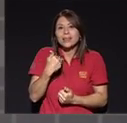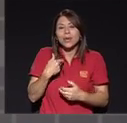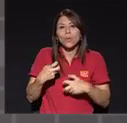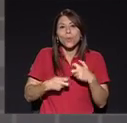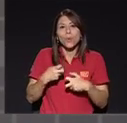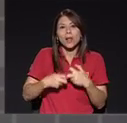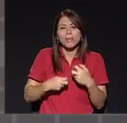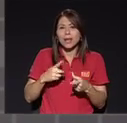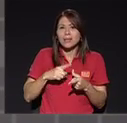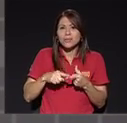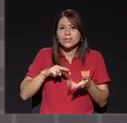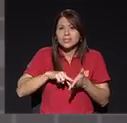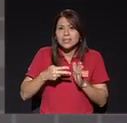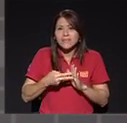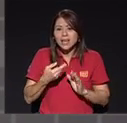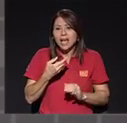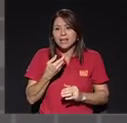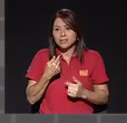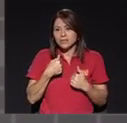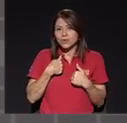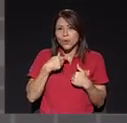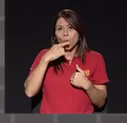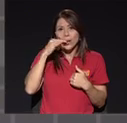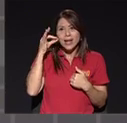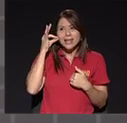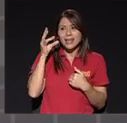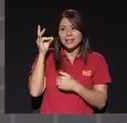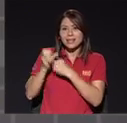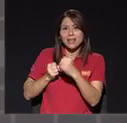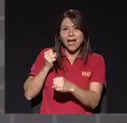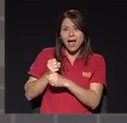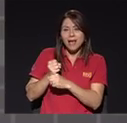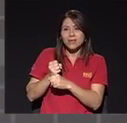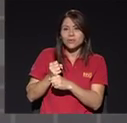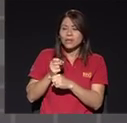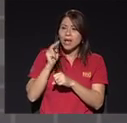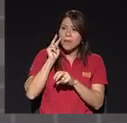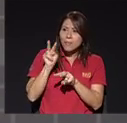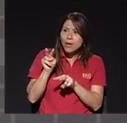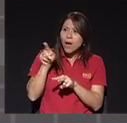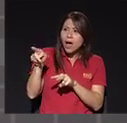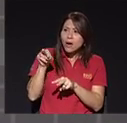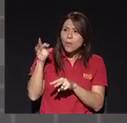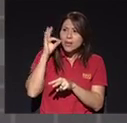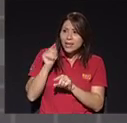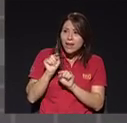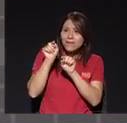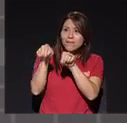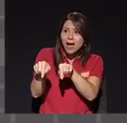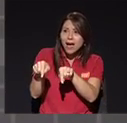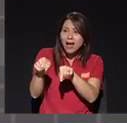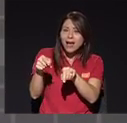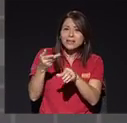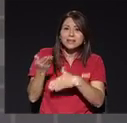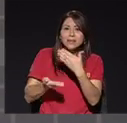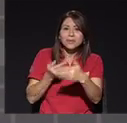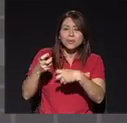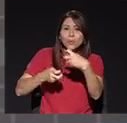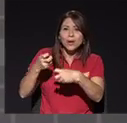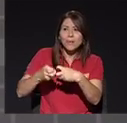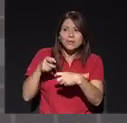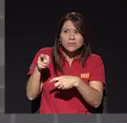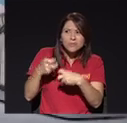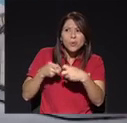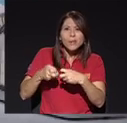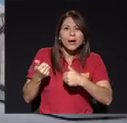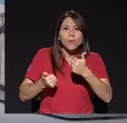ahí. Entonces yo, si soy una niña de 7 años, veo por qué mi compañerita va ahí, qué problema tenés, ¿verdad? Sí, yo creo